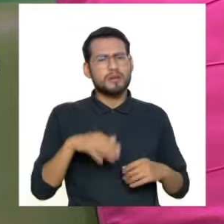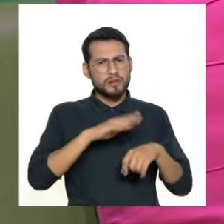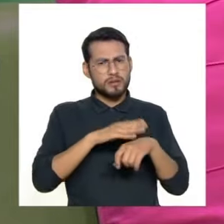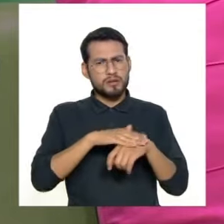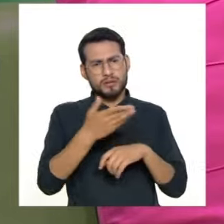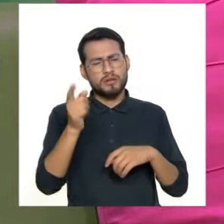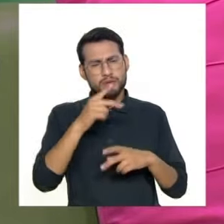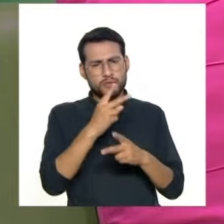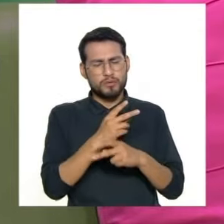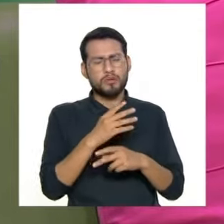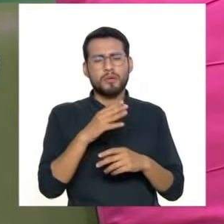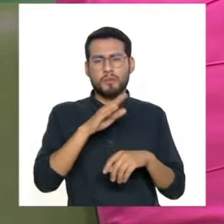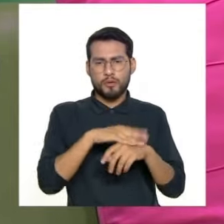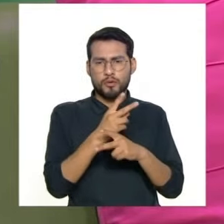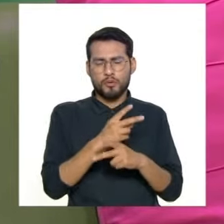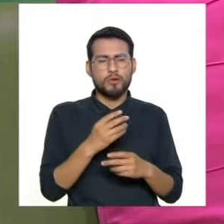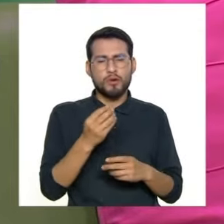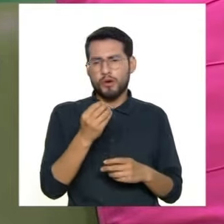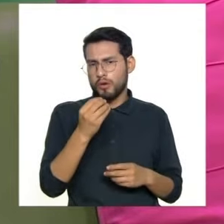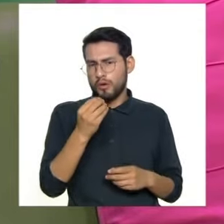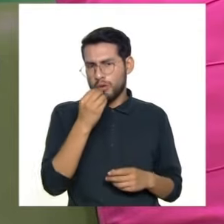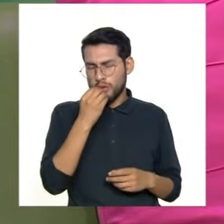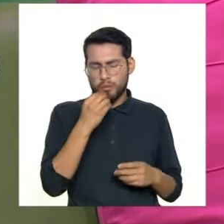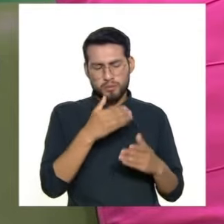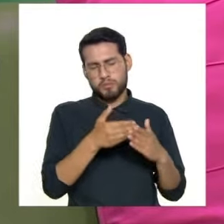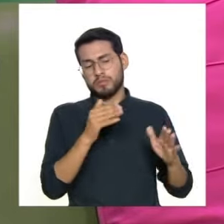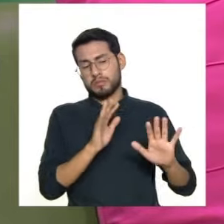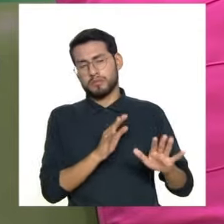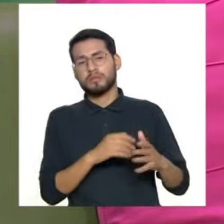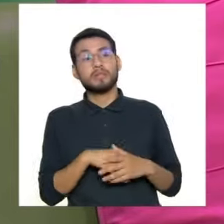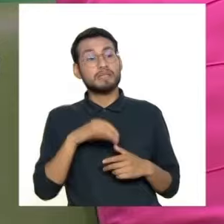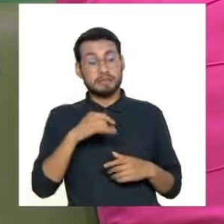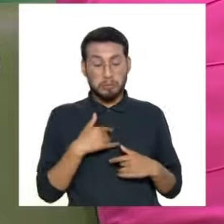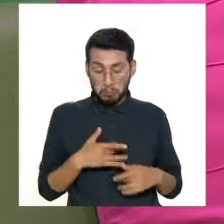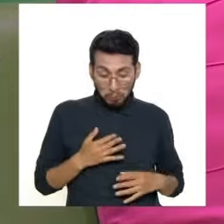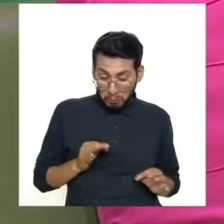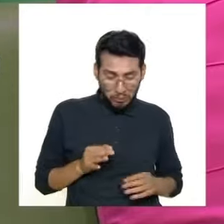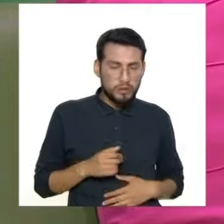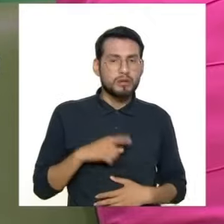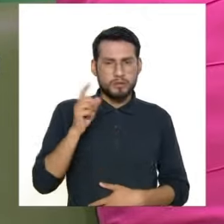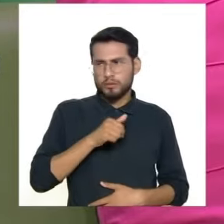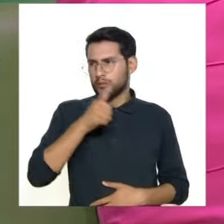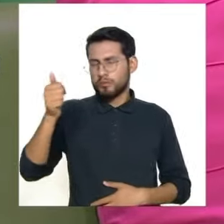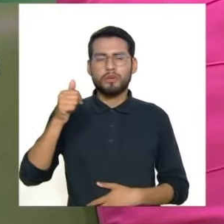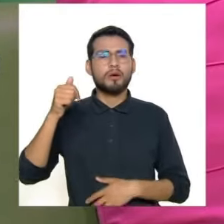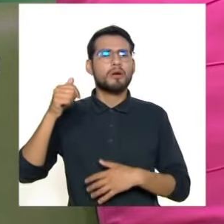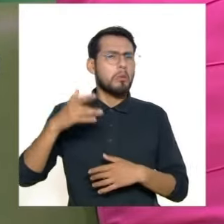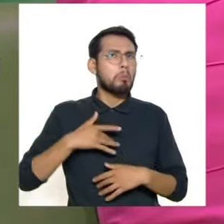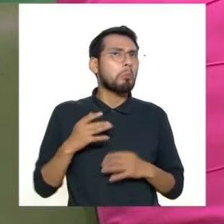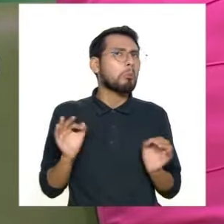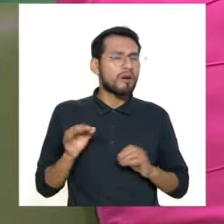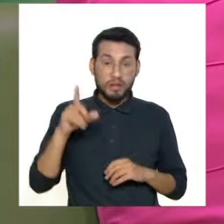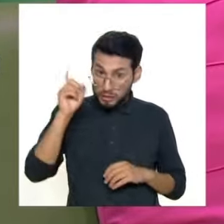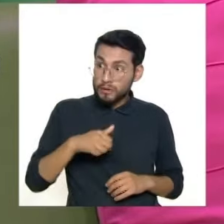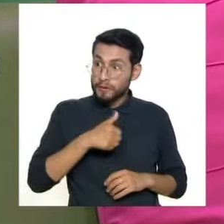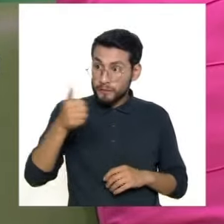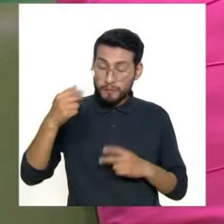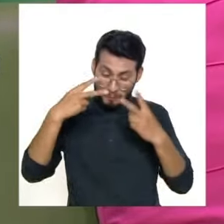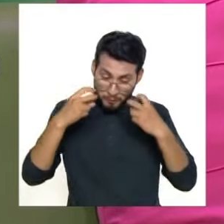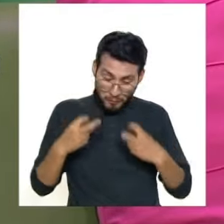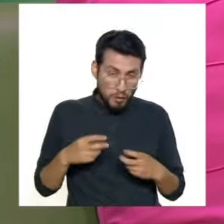debe ser la prevención la prevención es este cuando uno no tiene síntomas ir al hacerse una prueba la prueba puede ser la